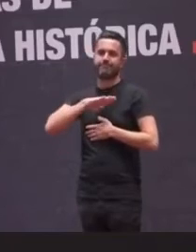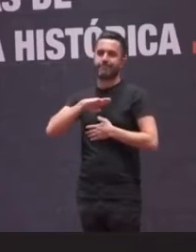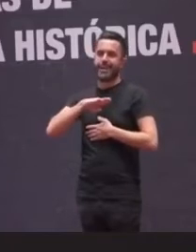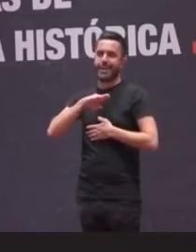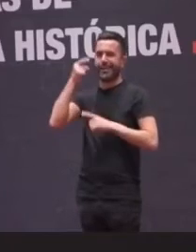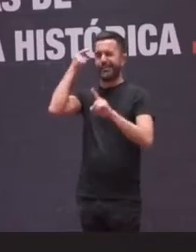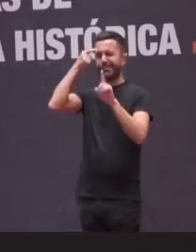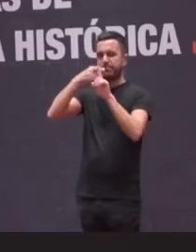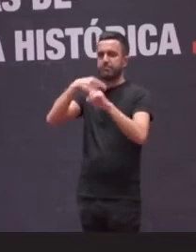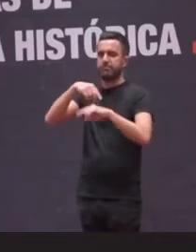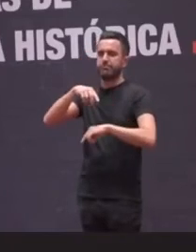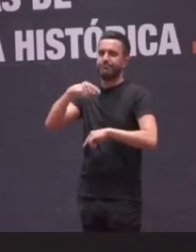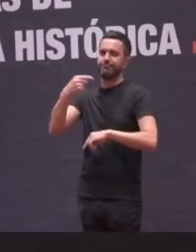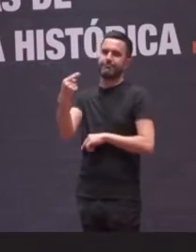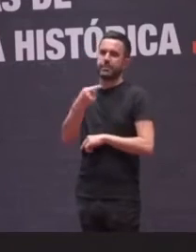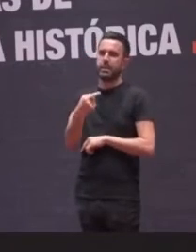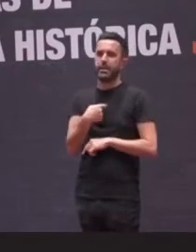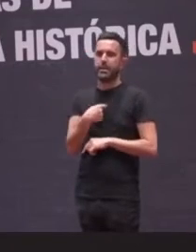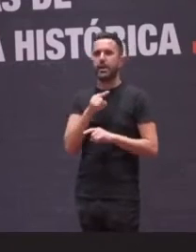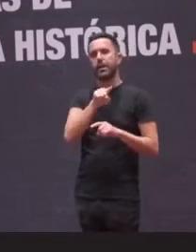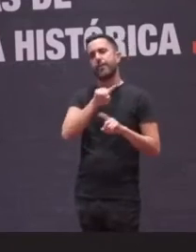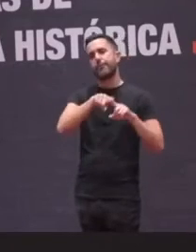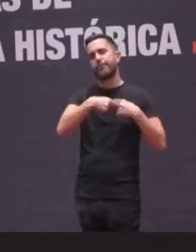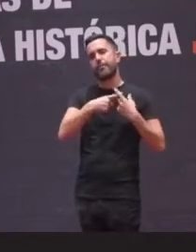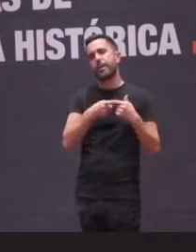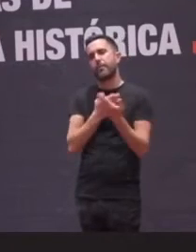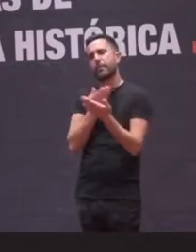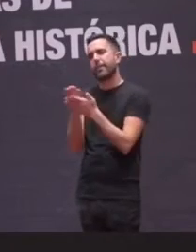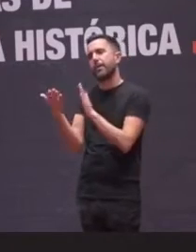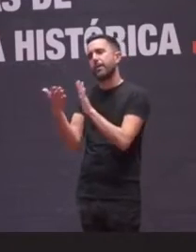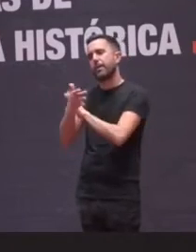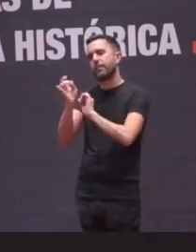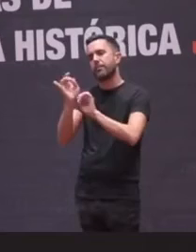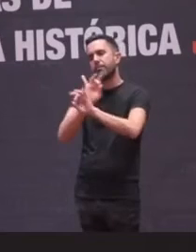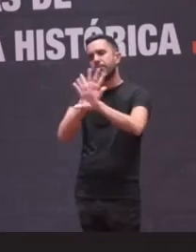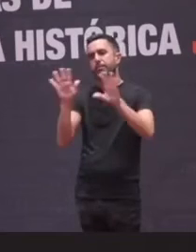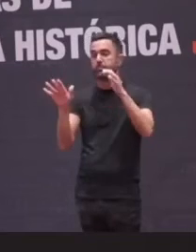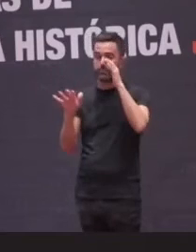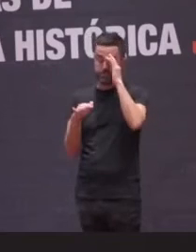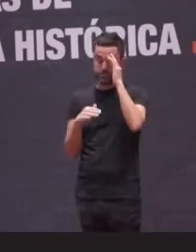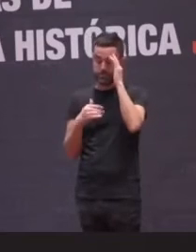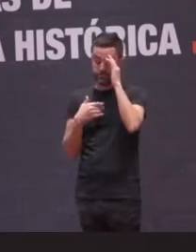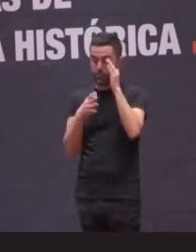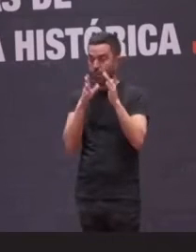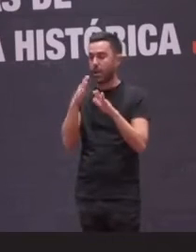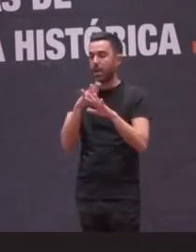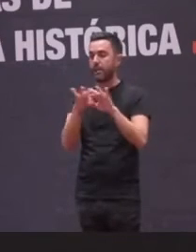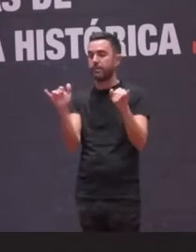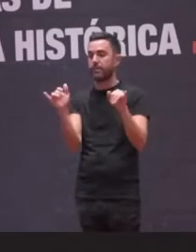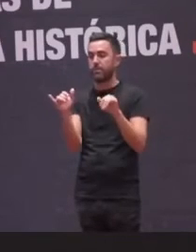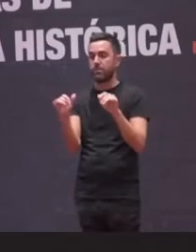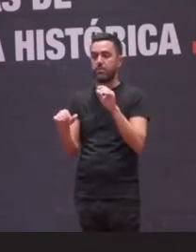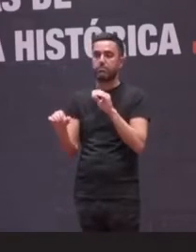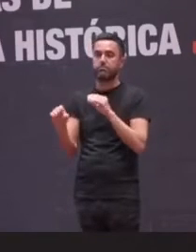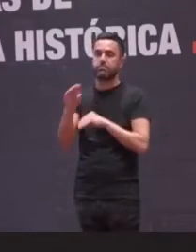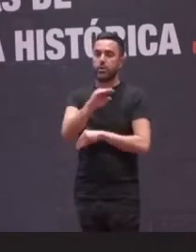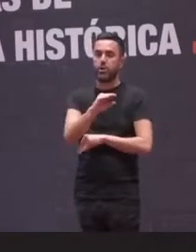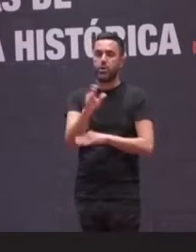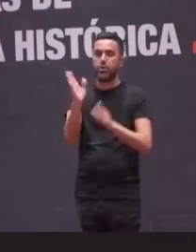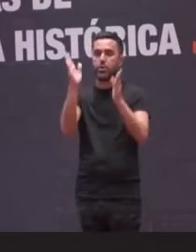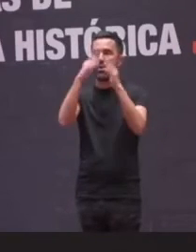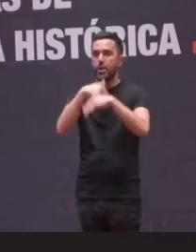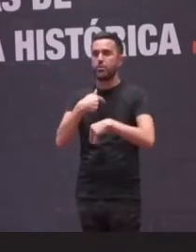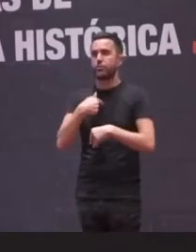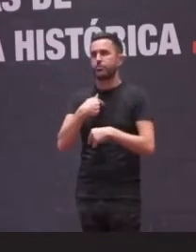De aí que a familia pida aclaración, Franco, por que non se procedeu a esa indemnización. Tenho a sensación de que, en